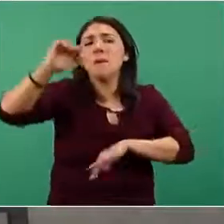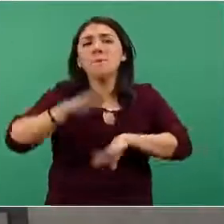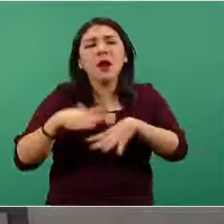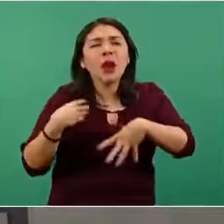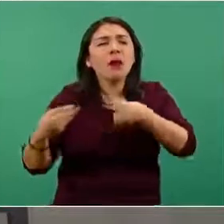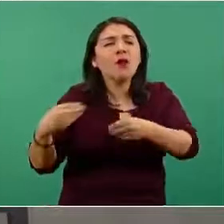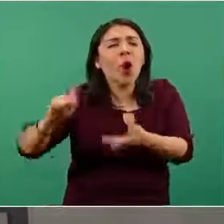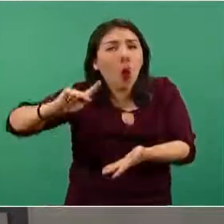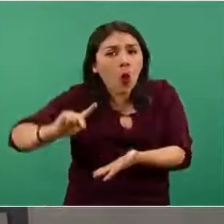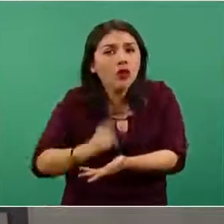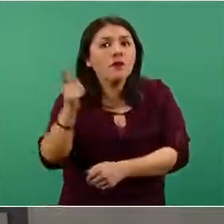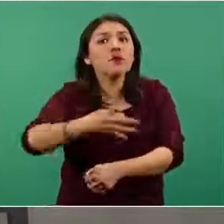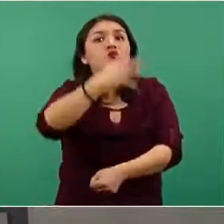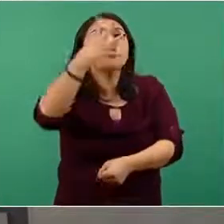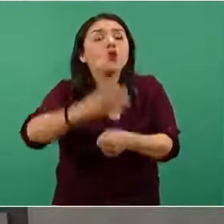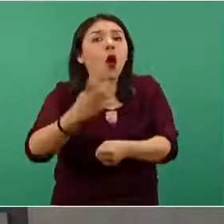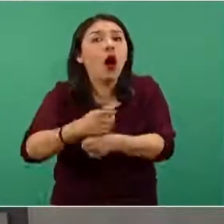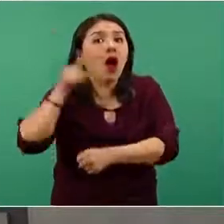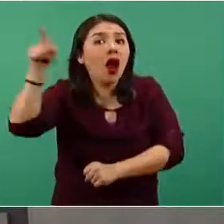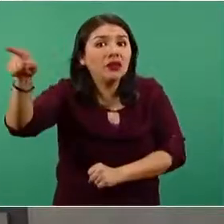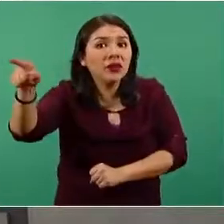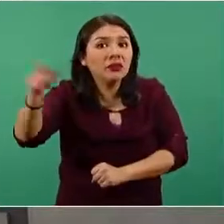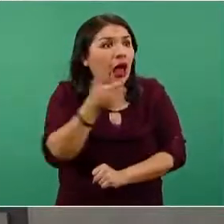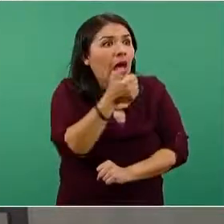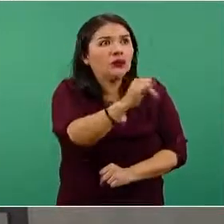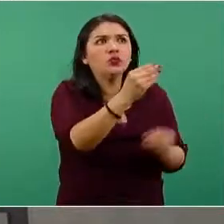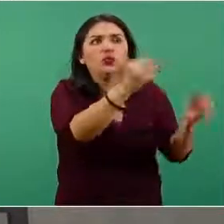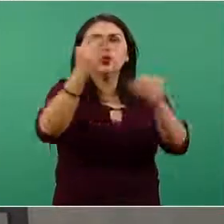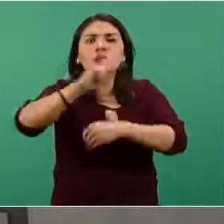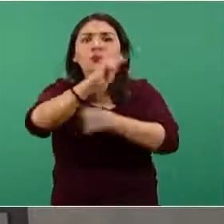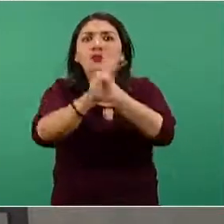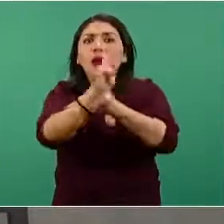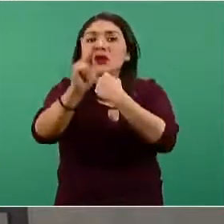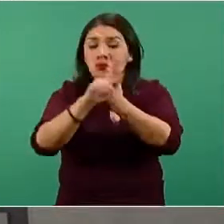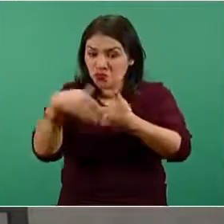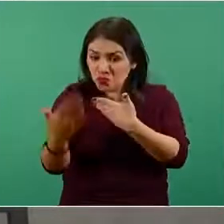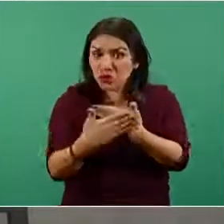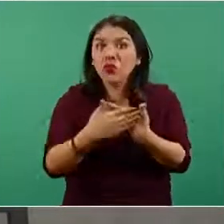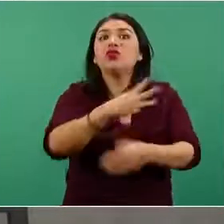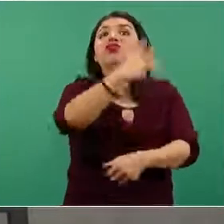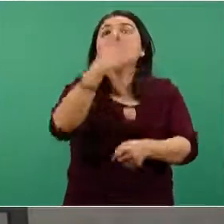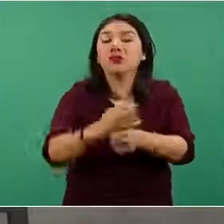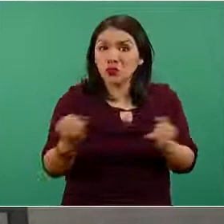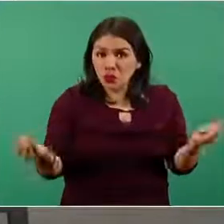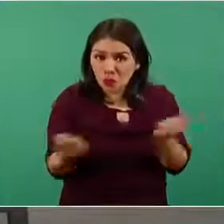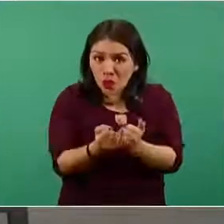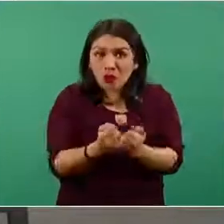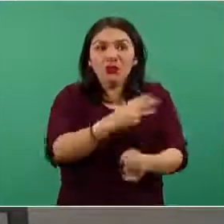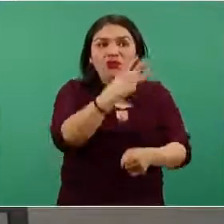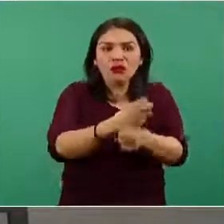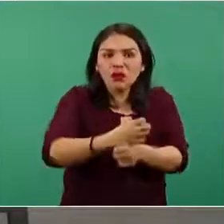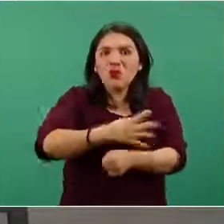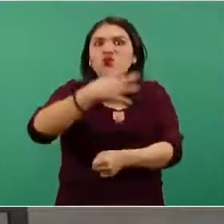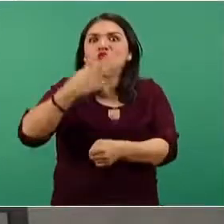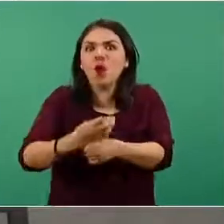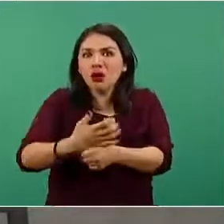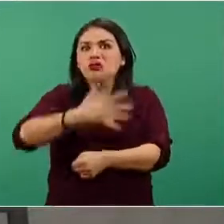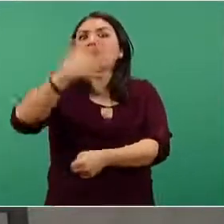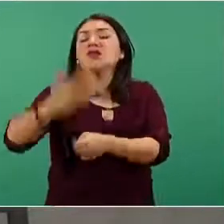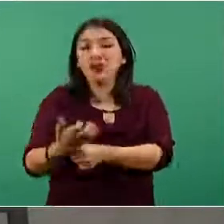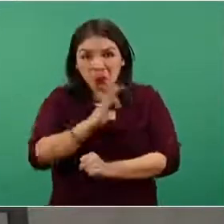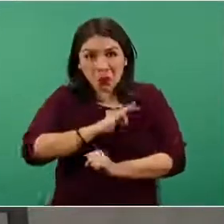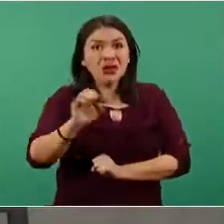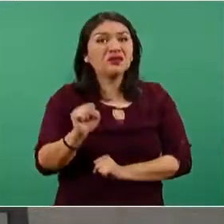brote, es ya la cuarta ola. Y varios países están próximos a entrar en una tercera ola, cuarta ola o incluso quinta